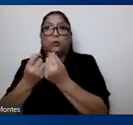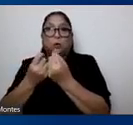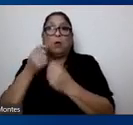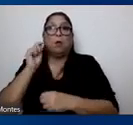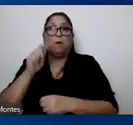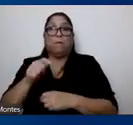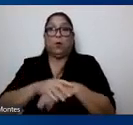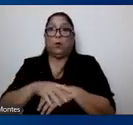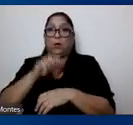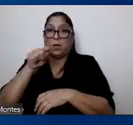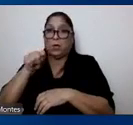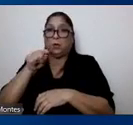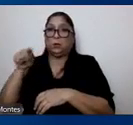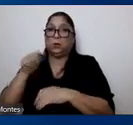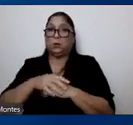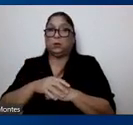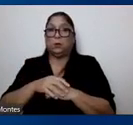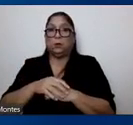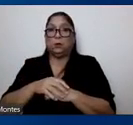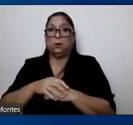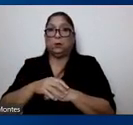este tipo de muertes. Entonces